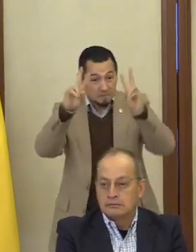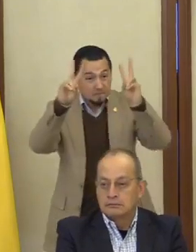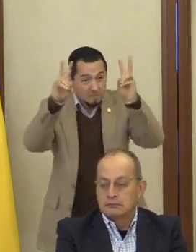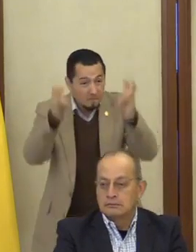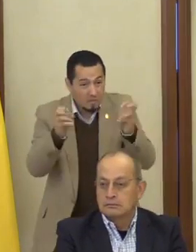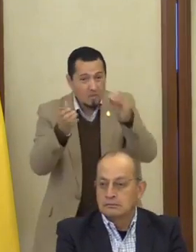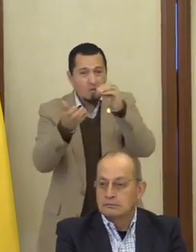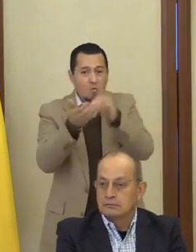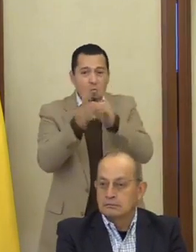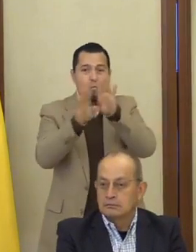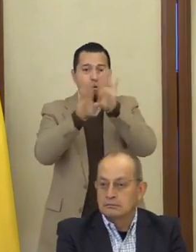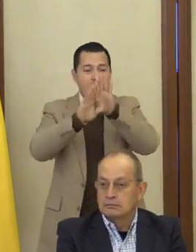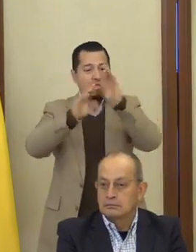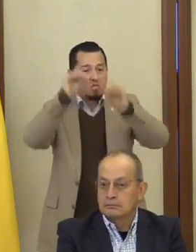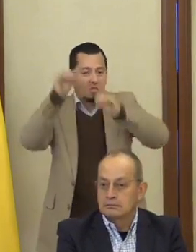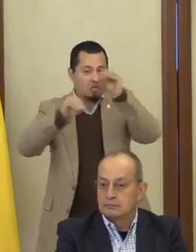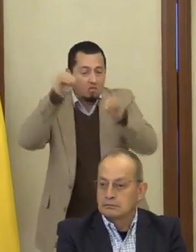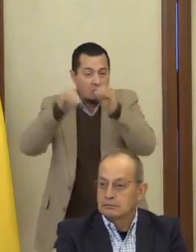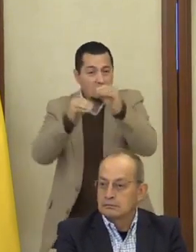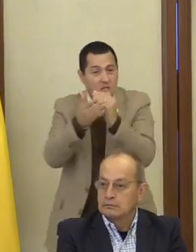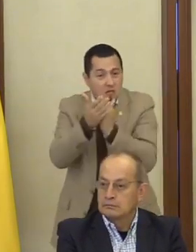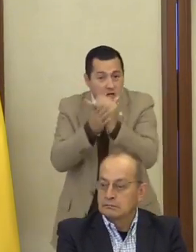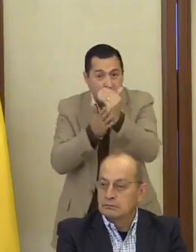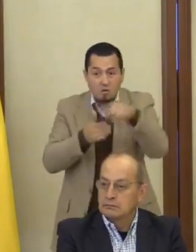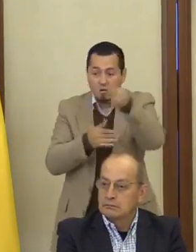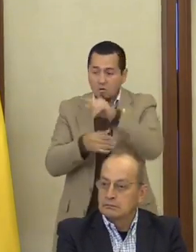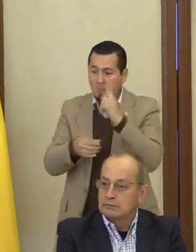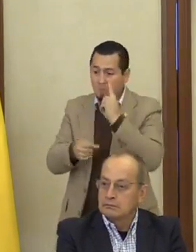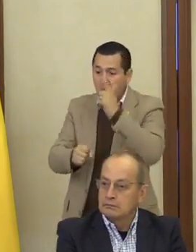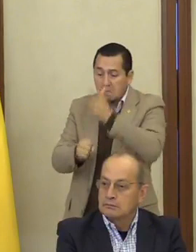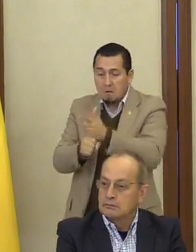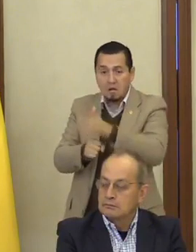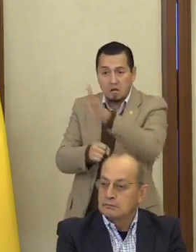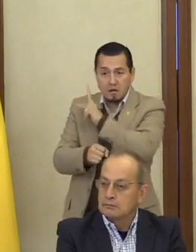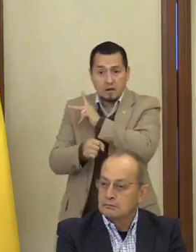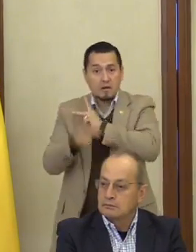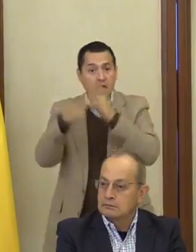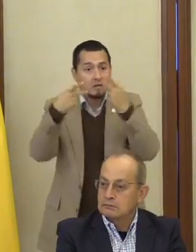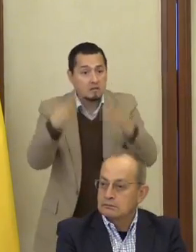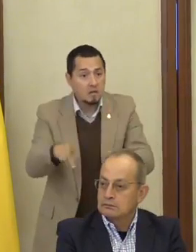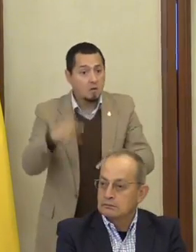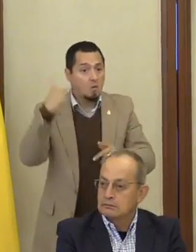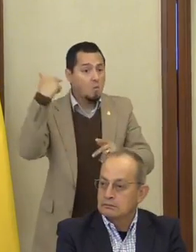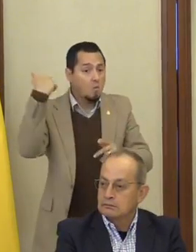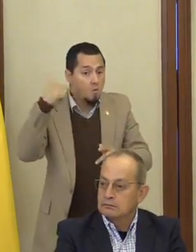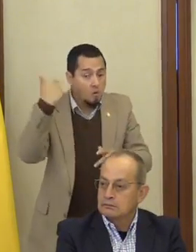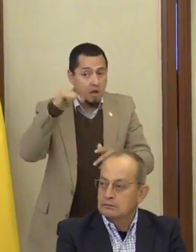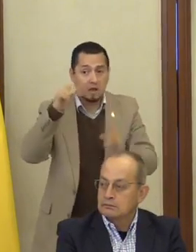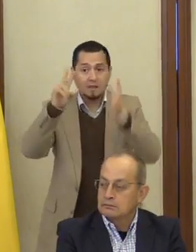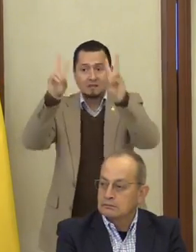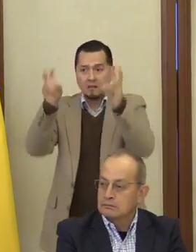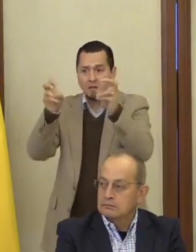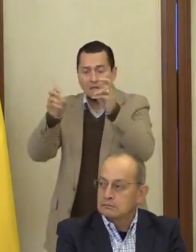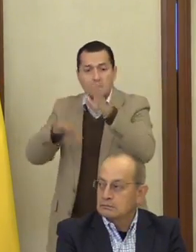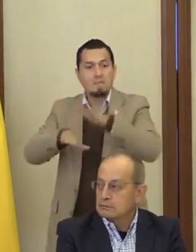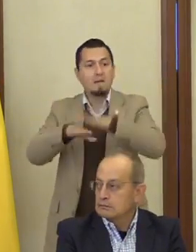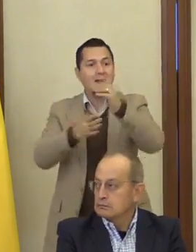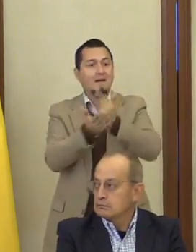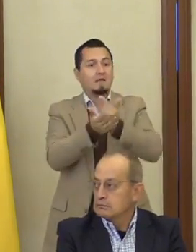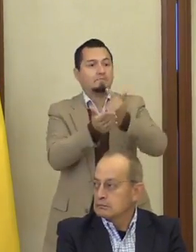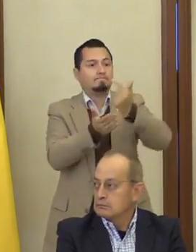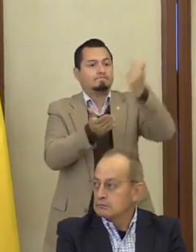que se estaban maquillando las cifras, nos encontramos con que en el área metropolitana de Guadalajara el tema se agrava. En